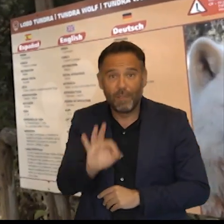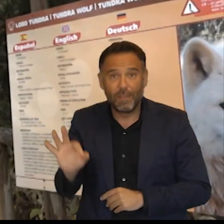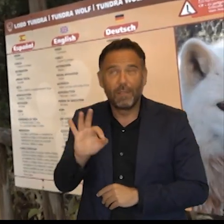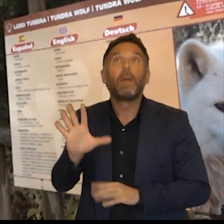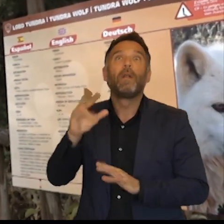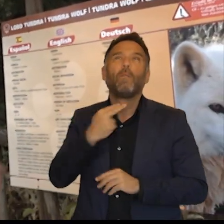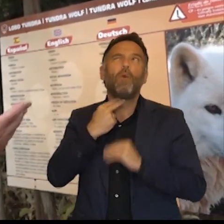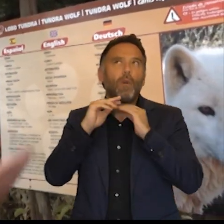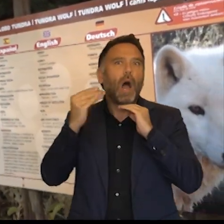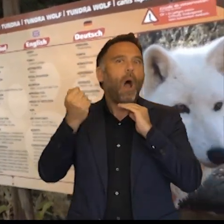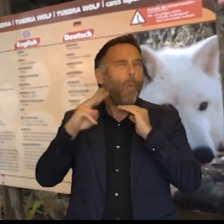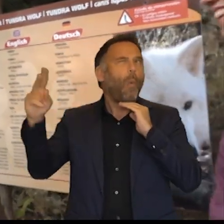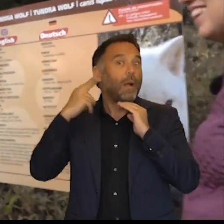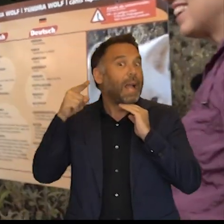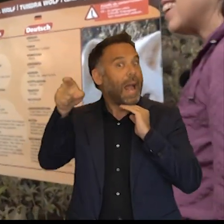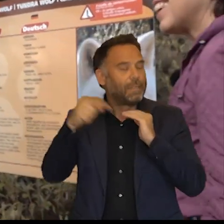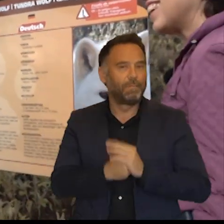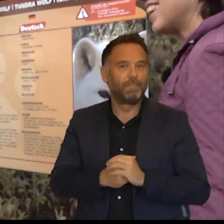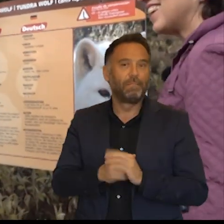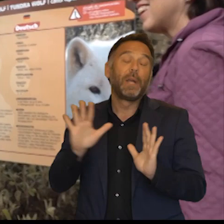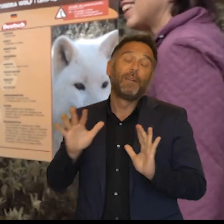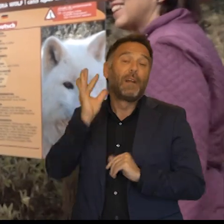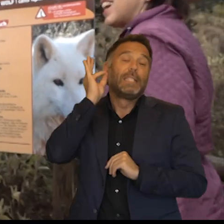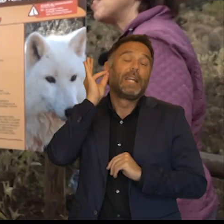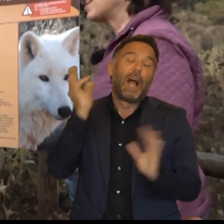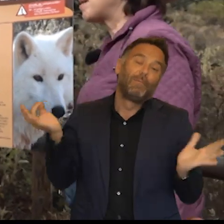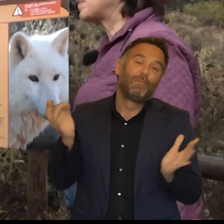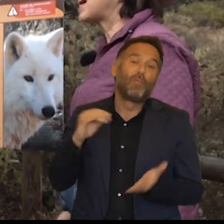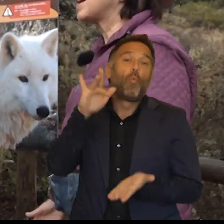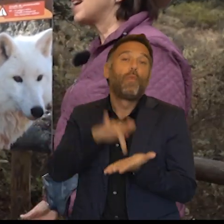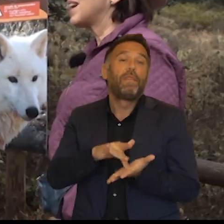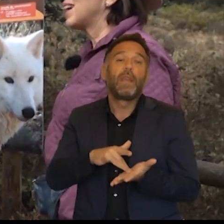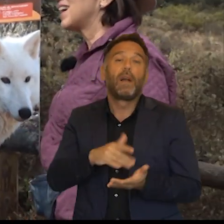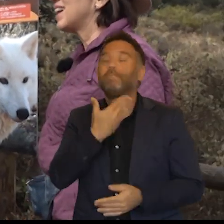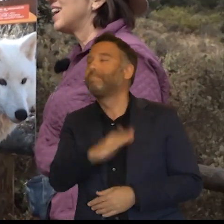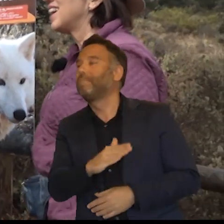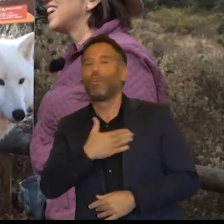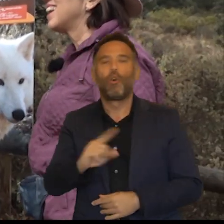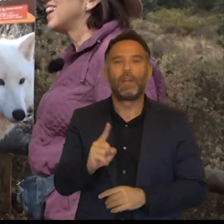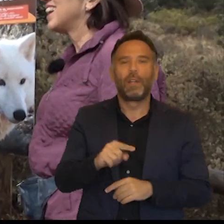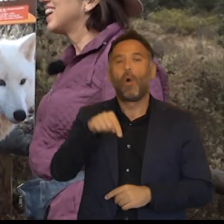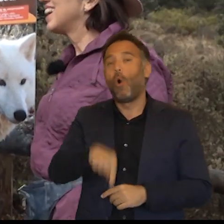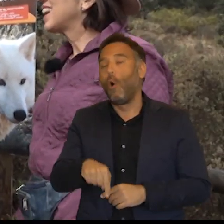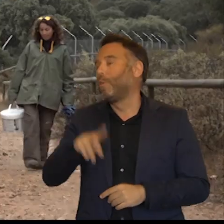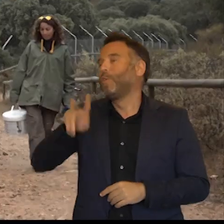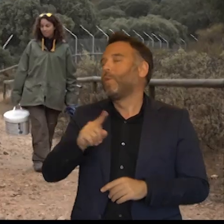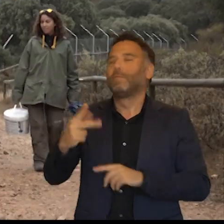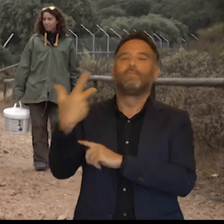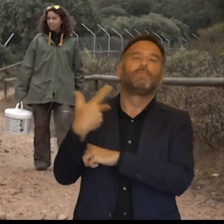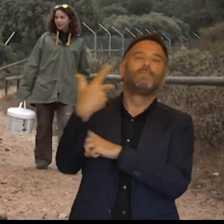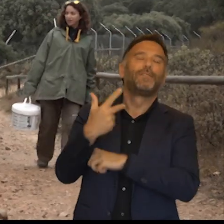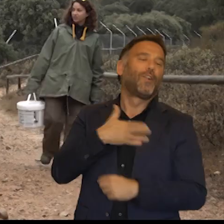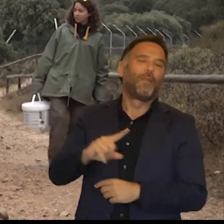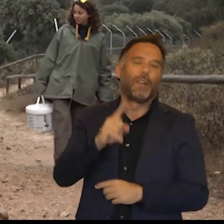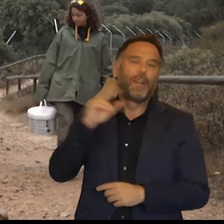hoy, venga, es una chica y tiene un día que no quiere. ¿No? Que hoy no es Hollywood para ella, entonces no viene. Muy importante